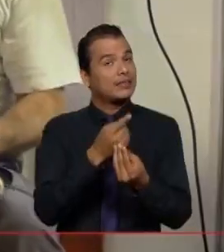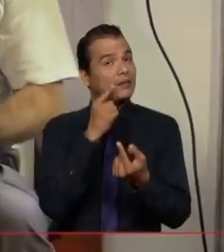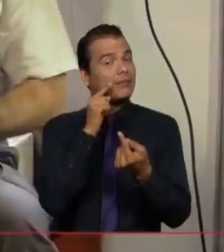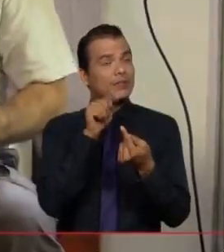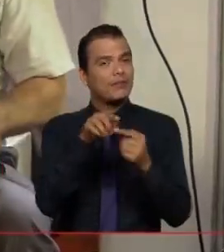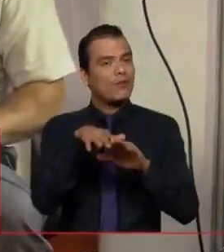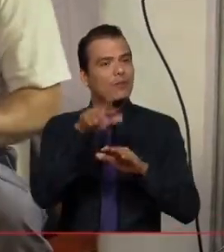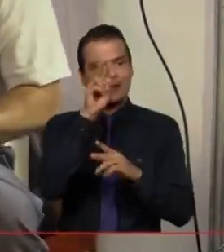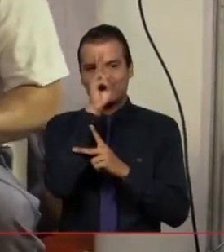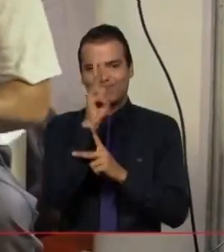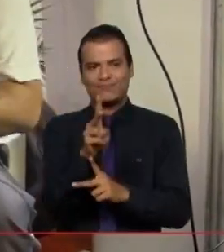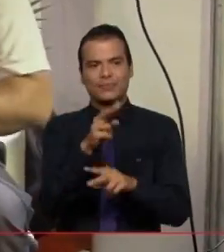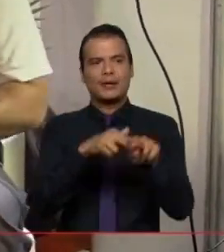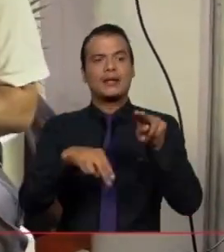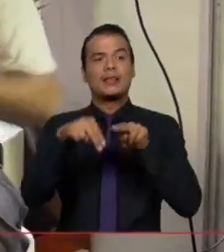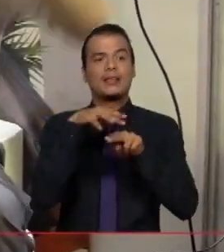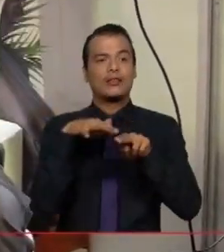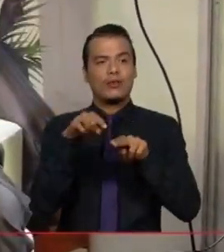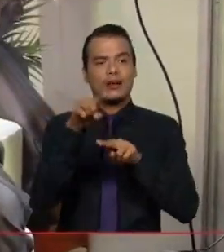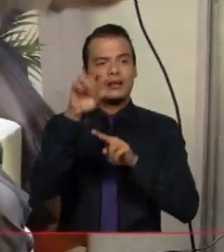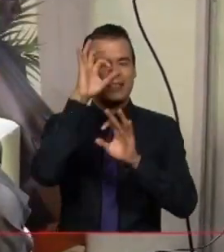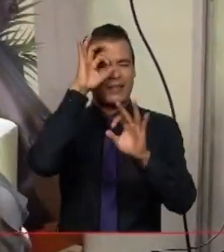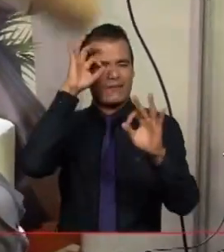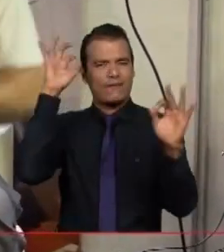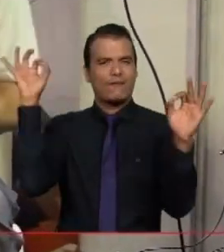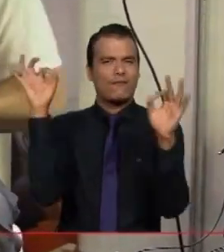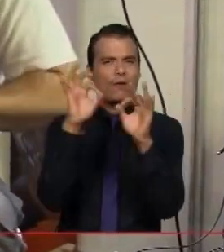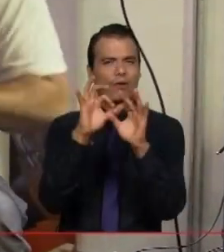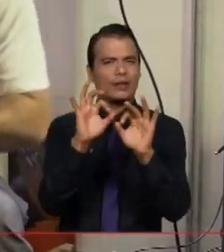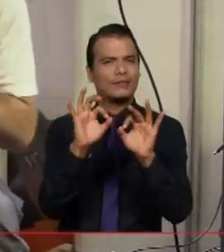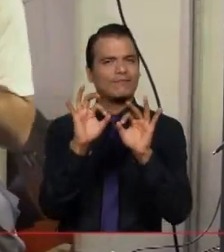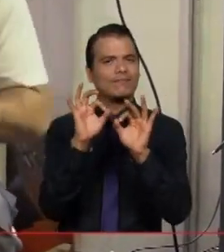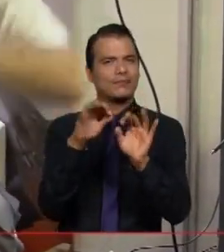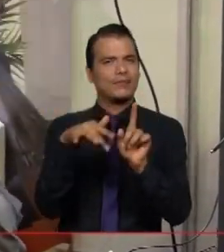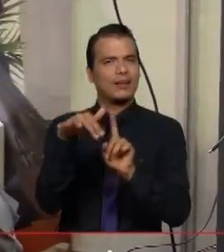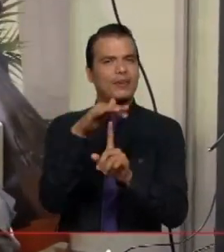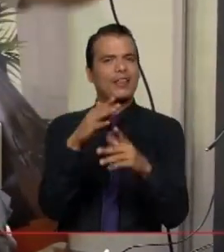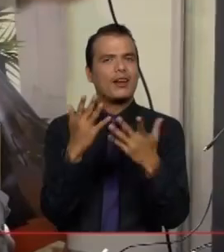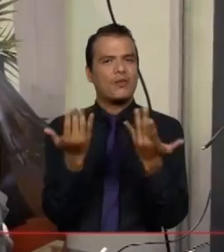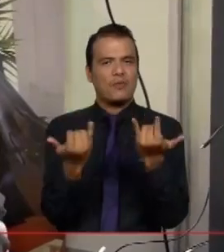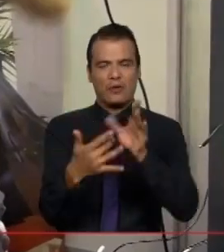y donde tienen un enfoque completamente ambiental.